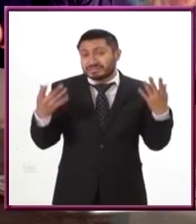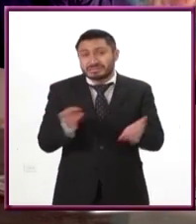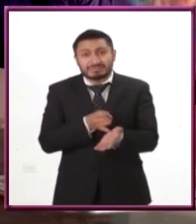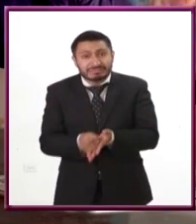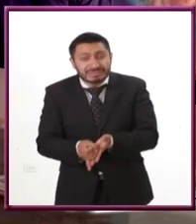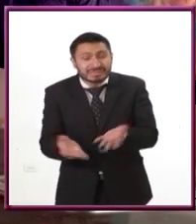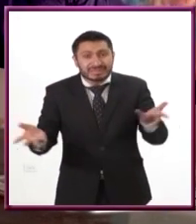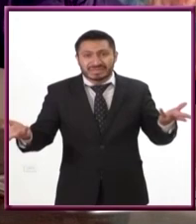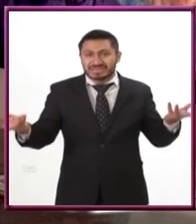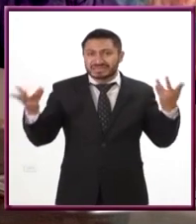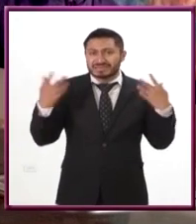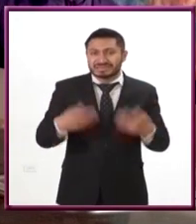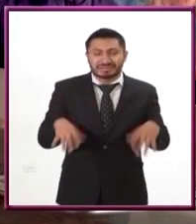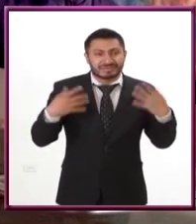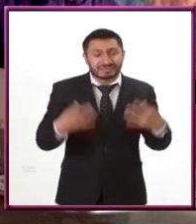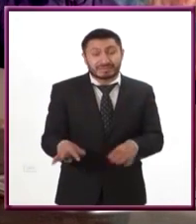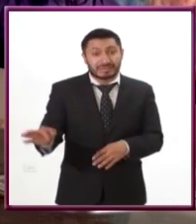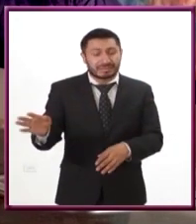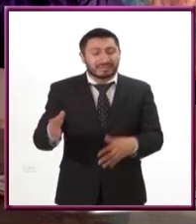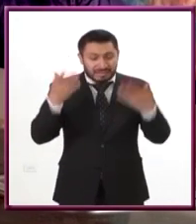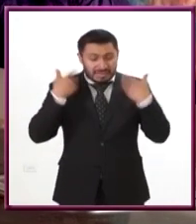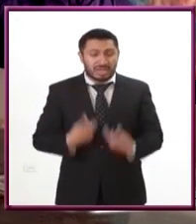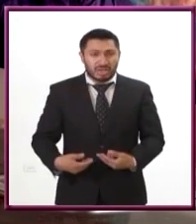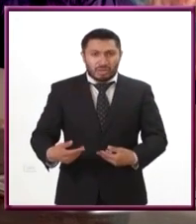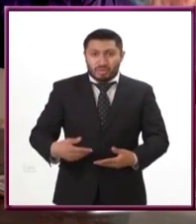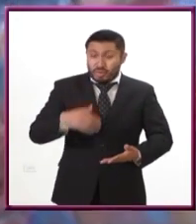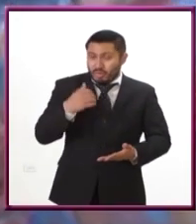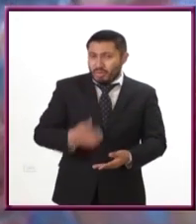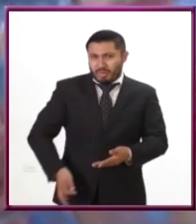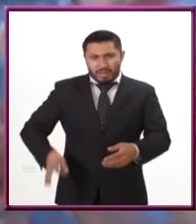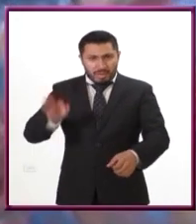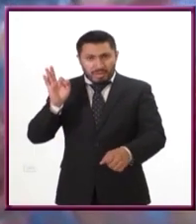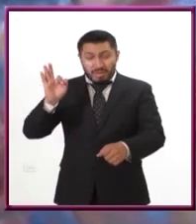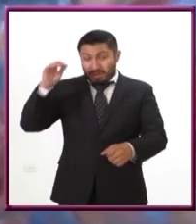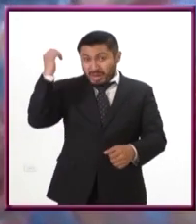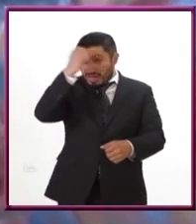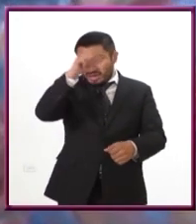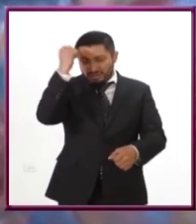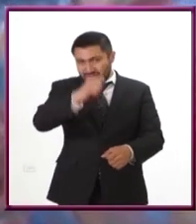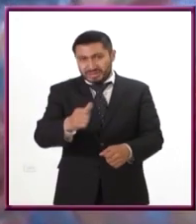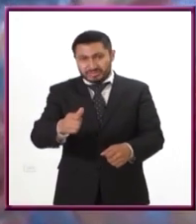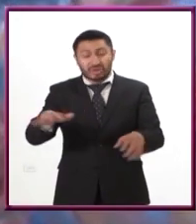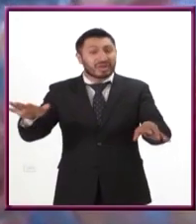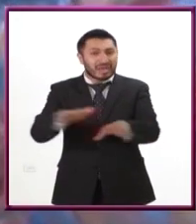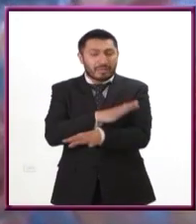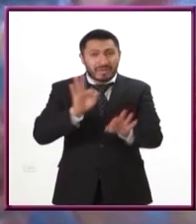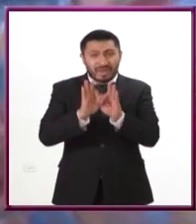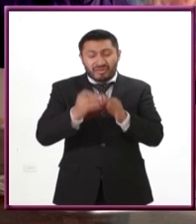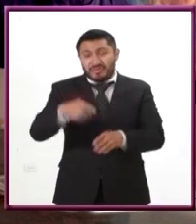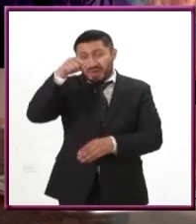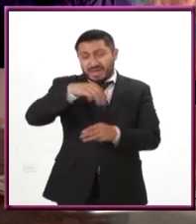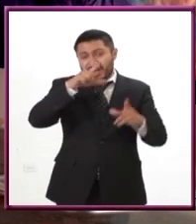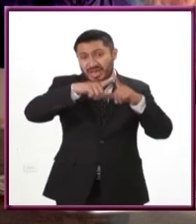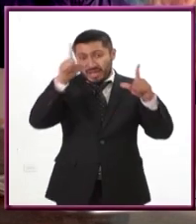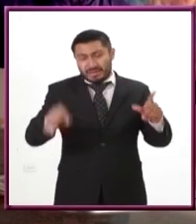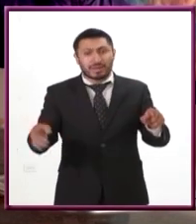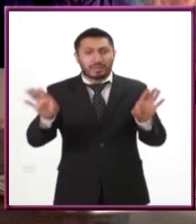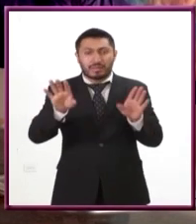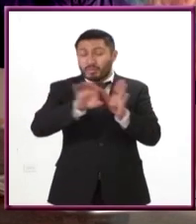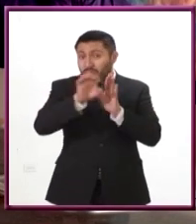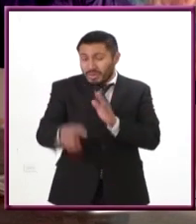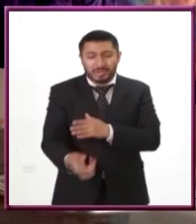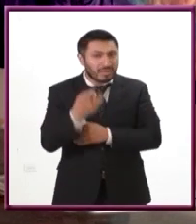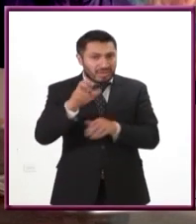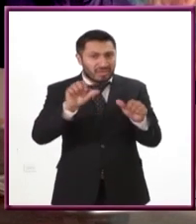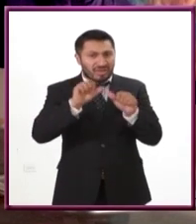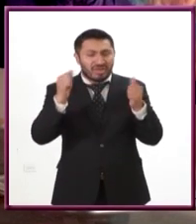pues, tomé una decisión de si por mi cuenta cabe que el autismo no volviera a ser igual en este país, ¿no? De ahí fundo Iluminemos de